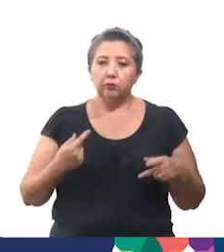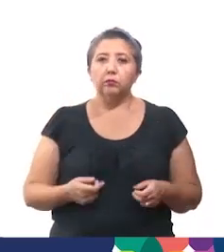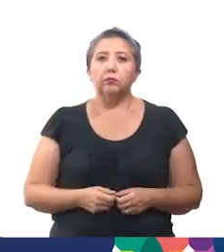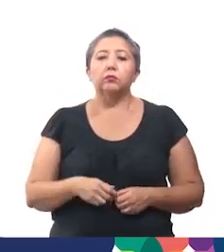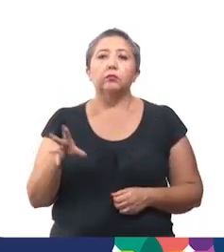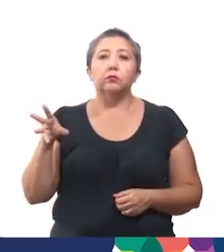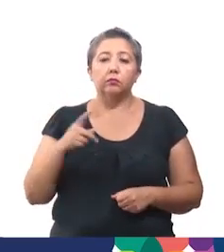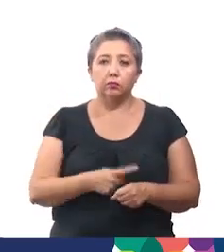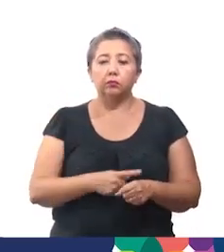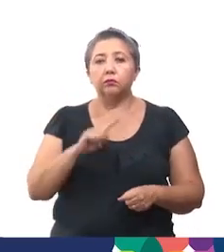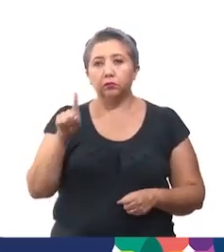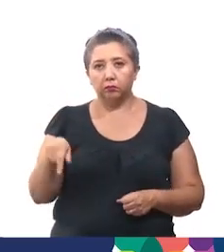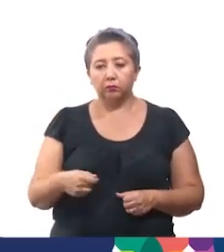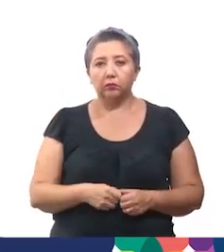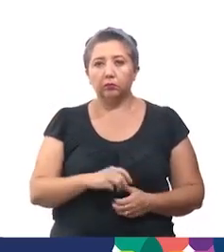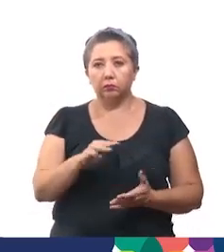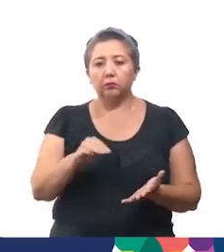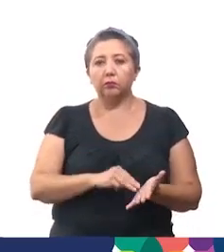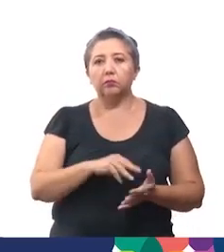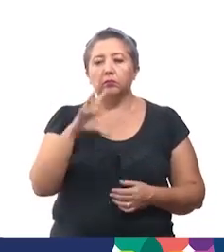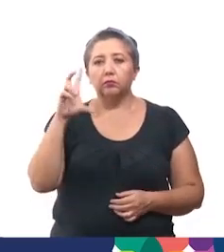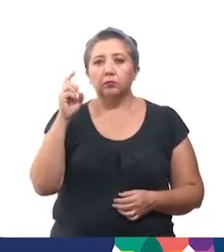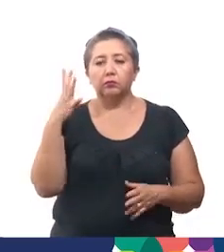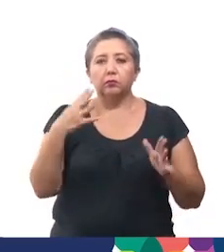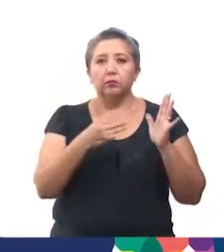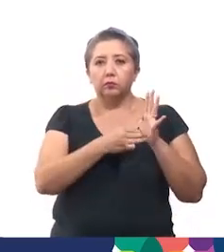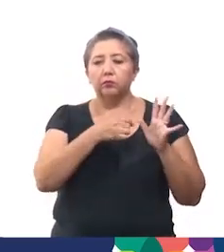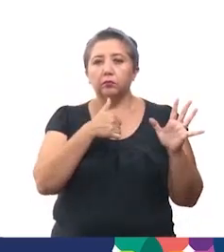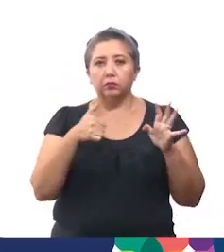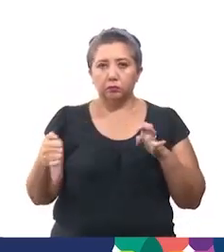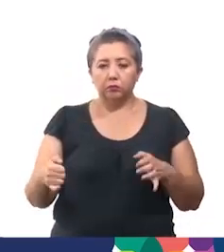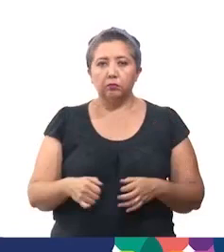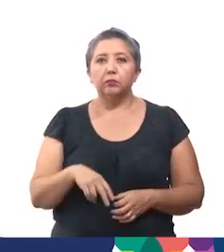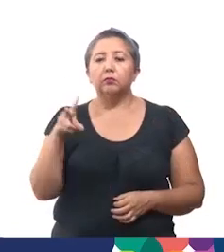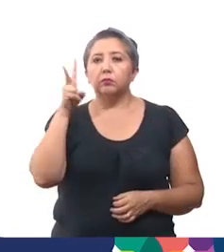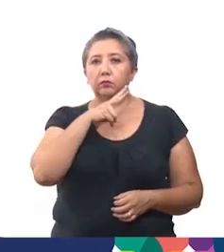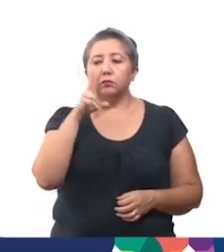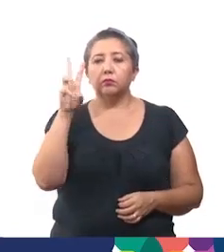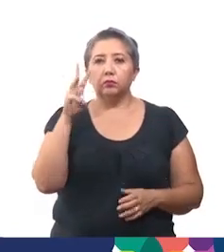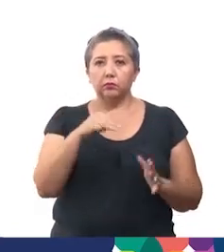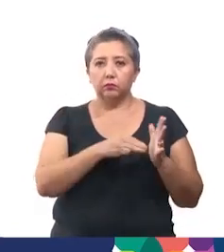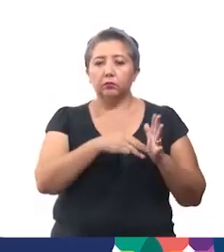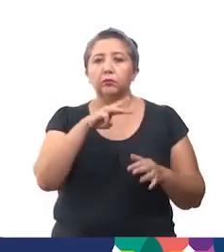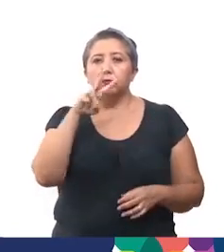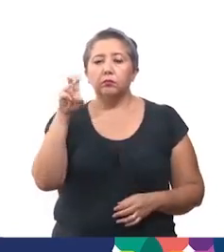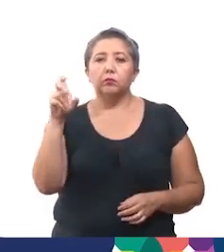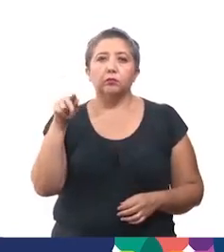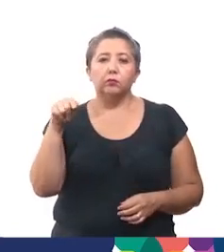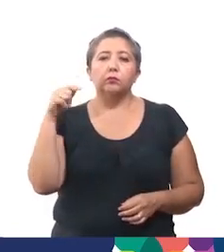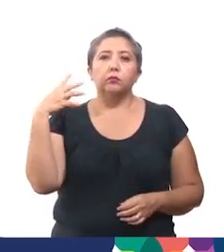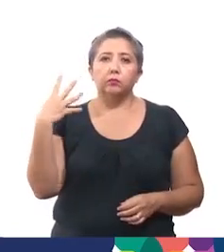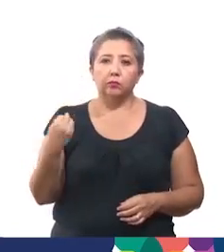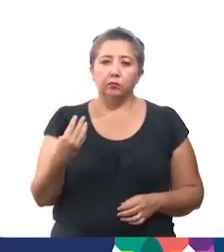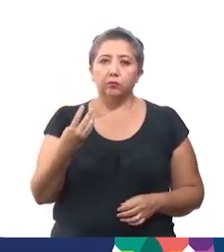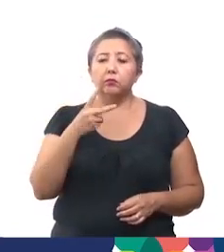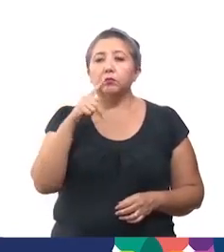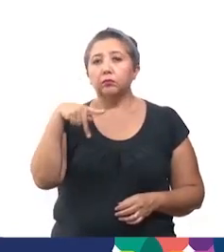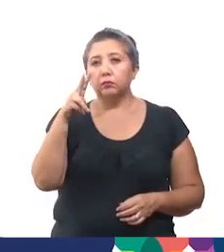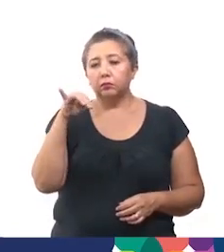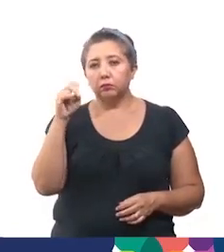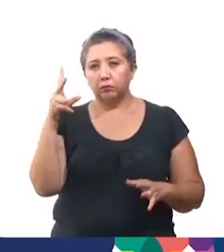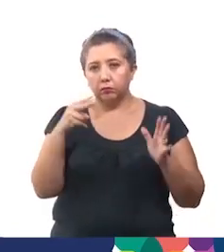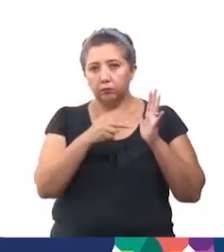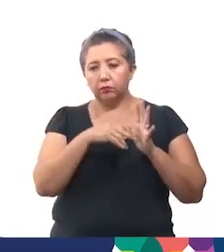de personas contagiadas son Mérida con 34.600, Valladolid con 3.274, Canacín